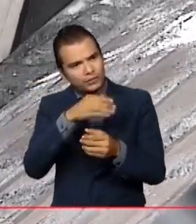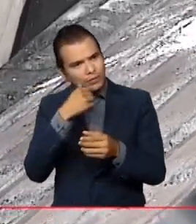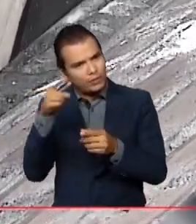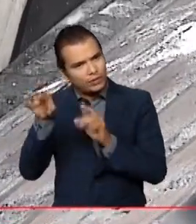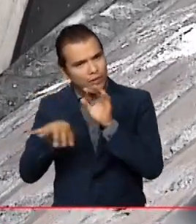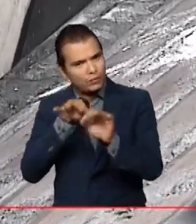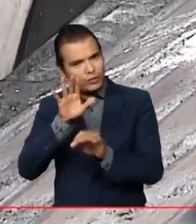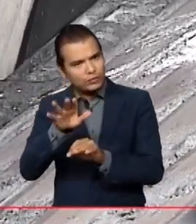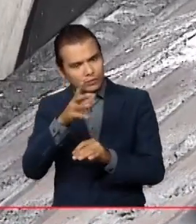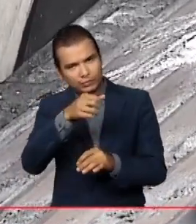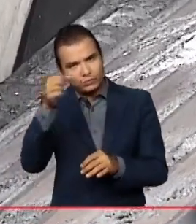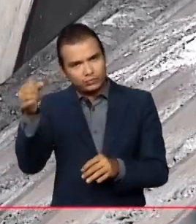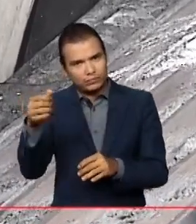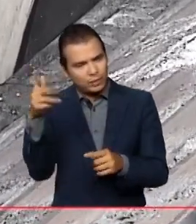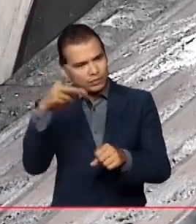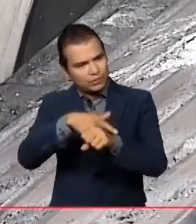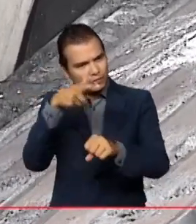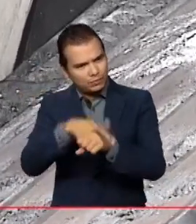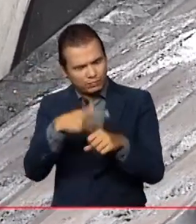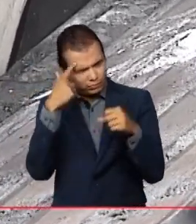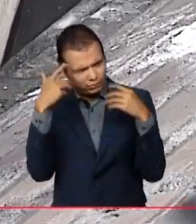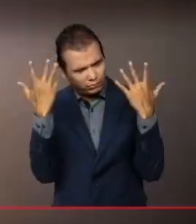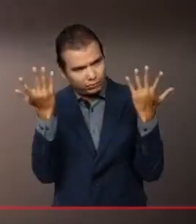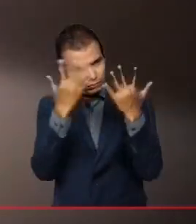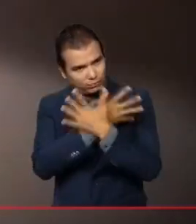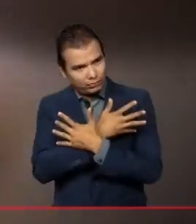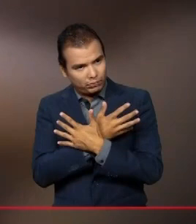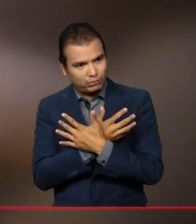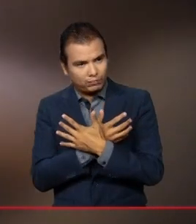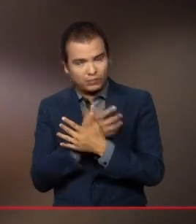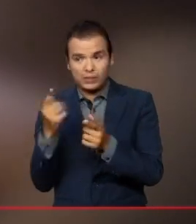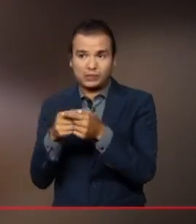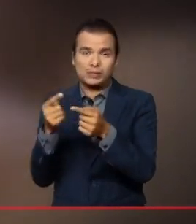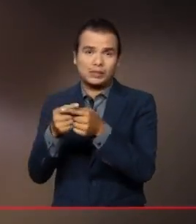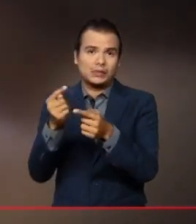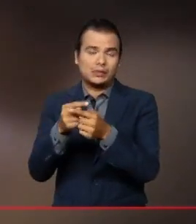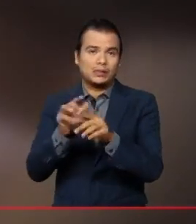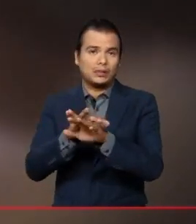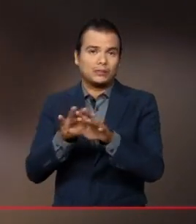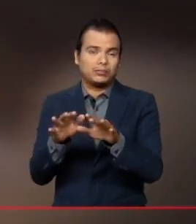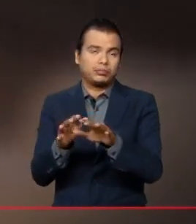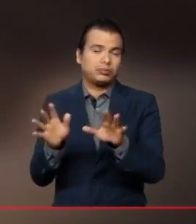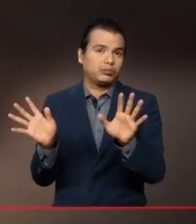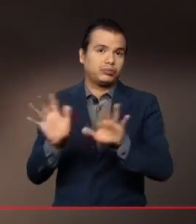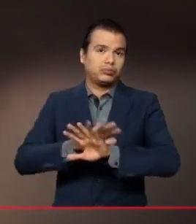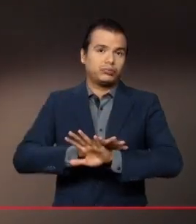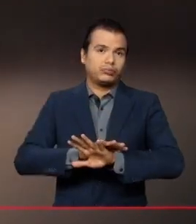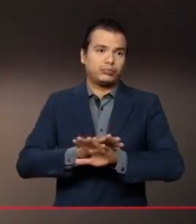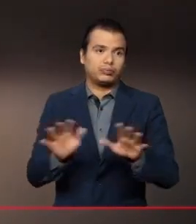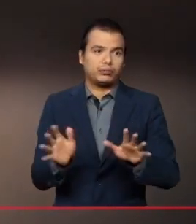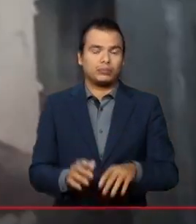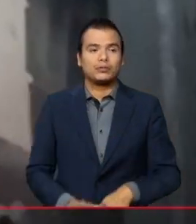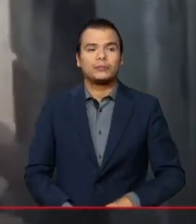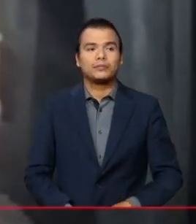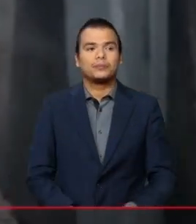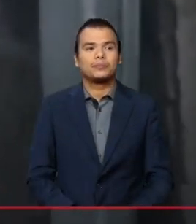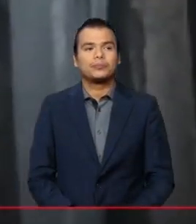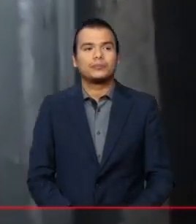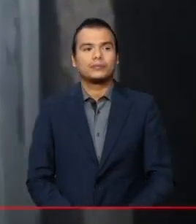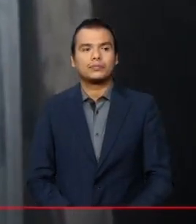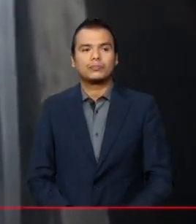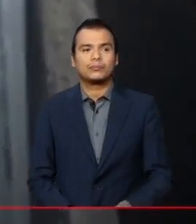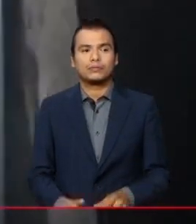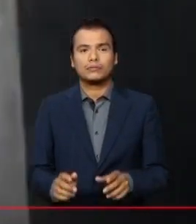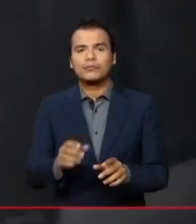puedan cuidar pero no la maltraten así entonces eran insultos del Jen por todos lados la